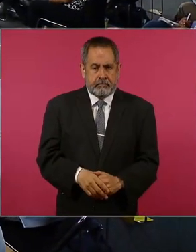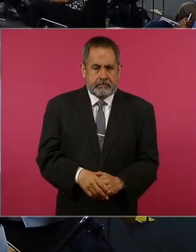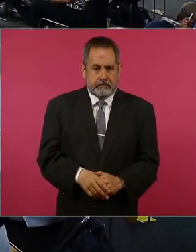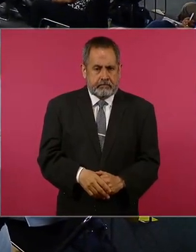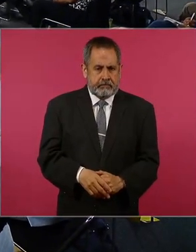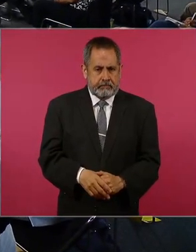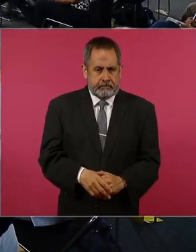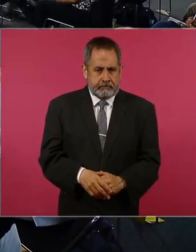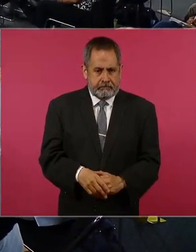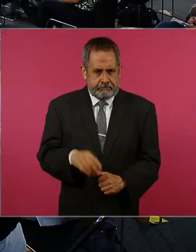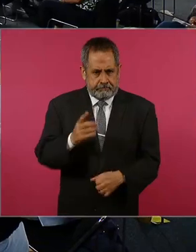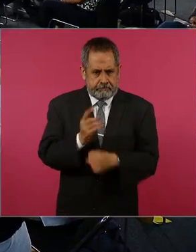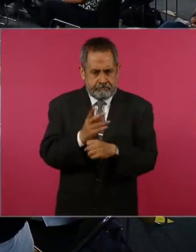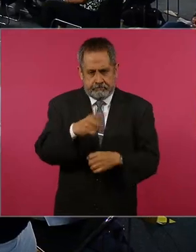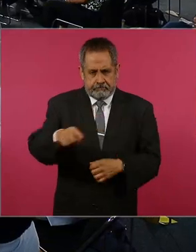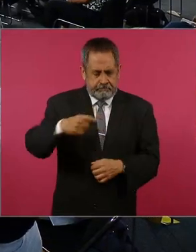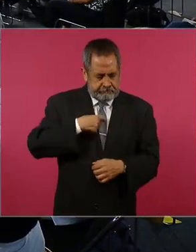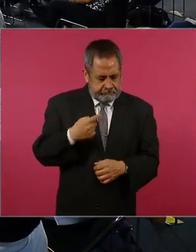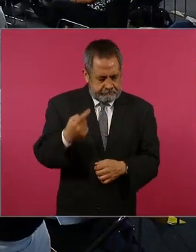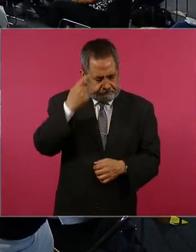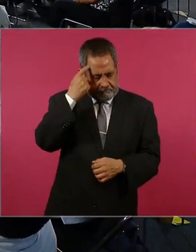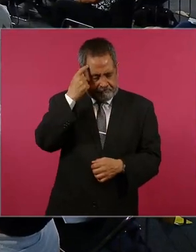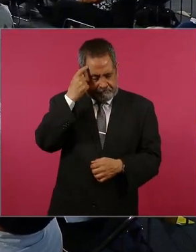la reflexión tiene que ver